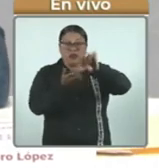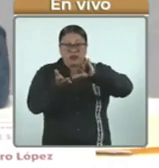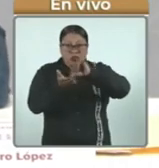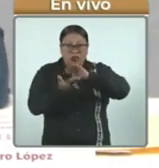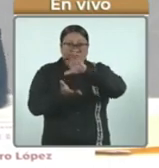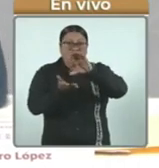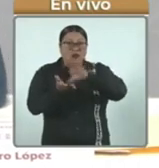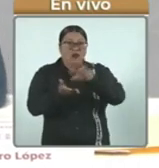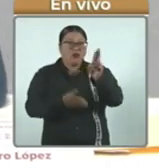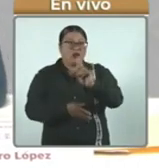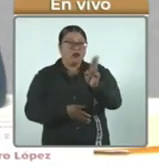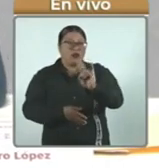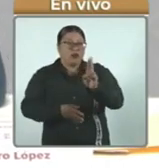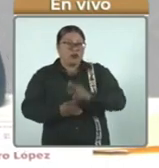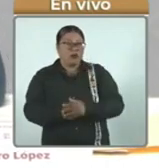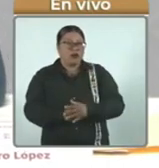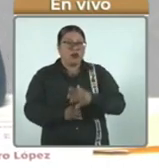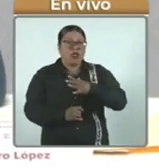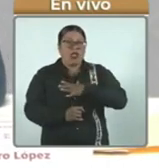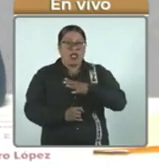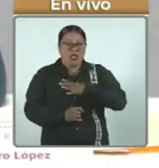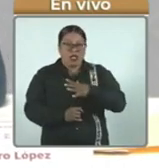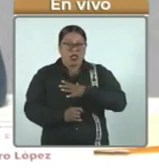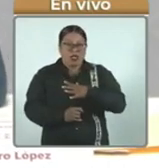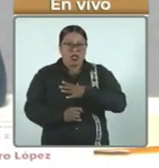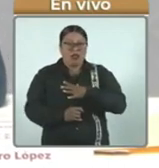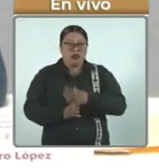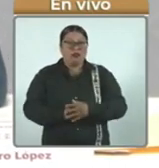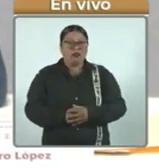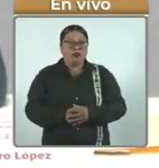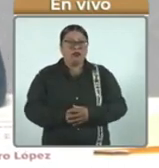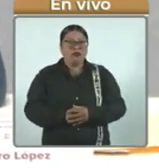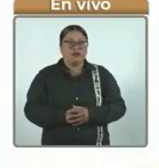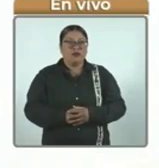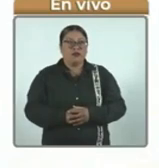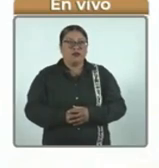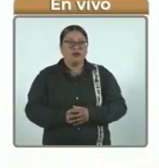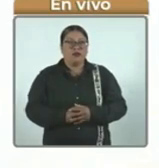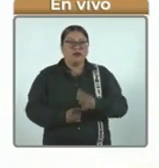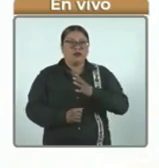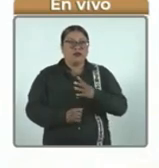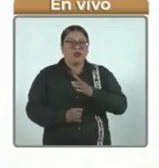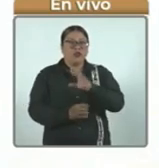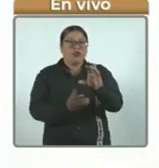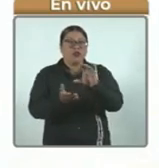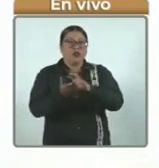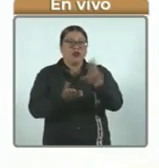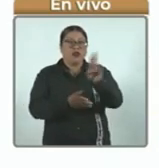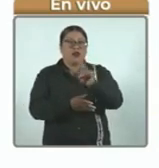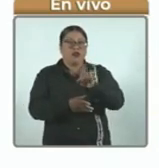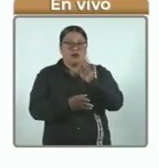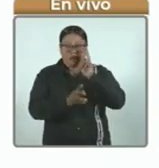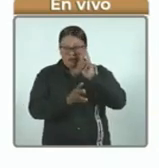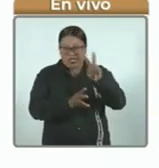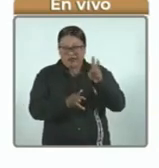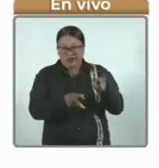Reforma. Miren, ahí está con sus tapones, no es de alguien de la colonia Reforma, me parece.